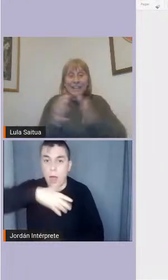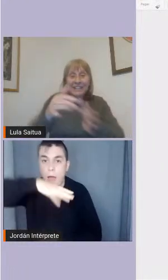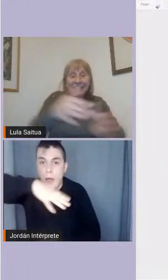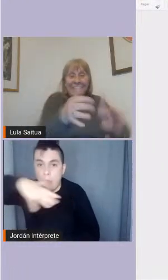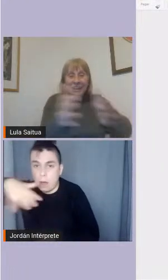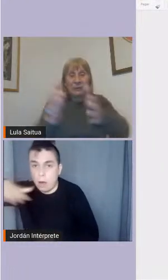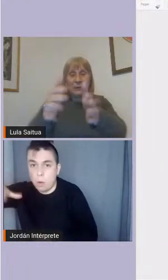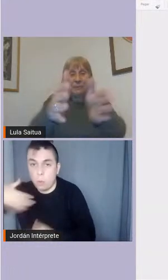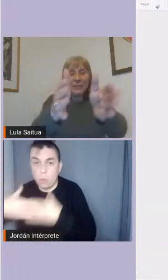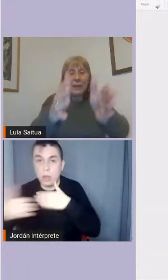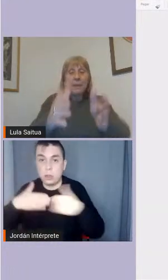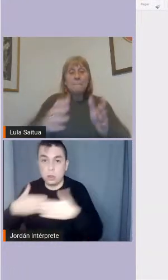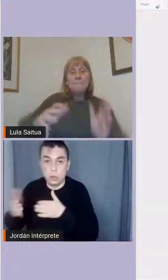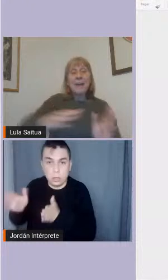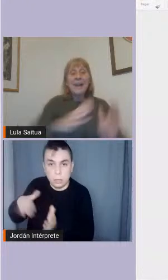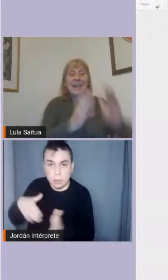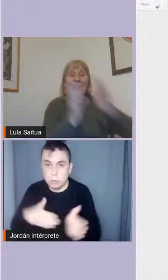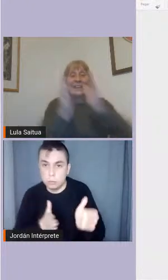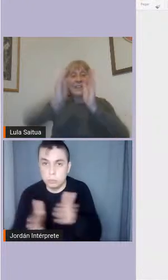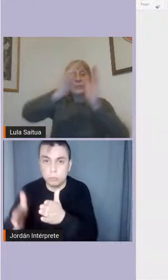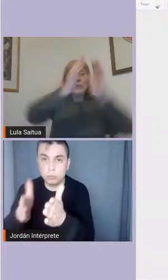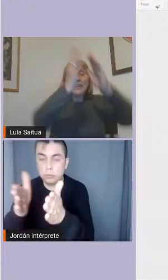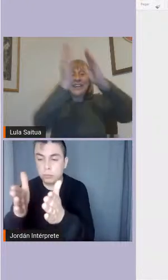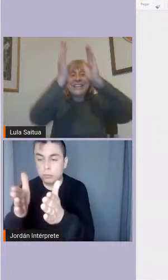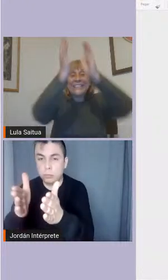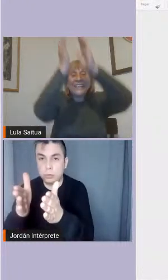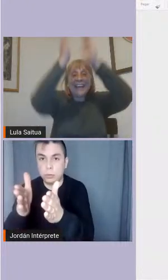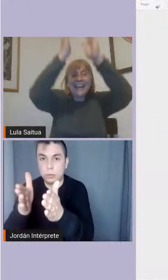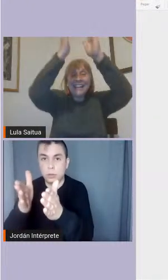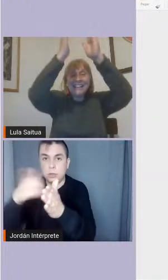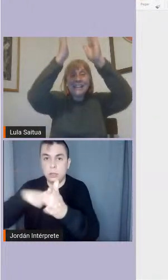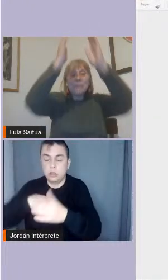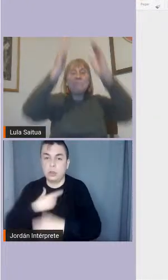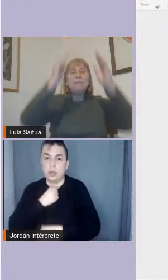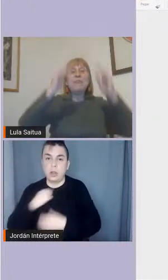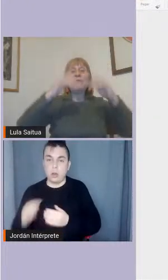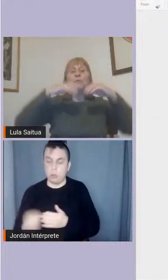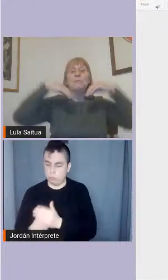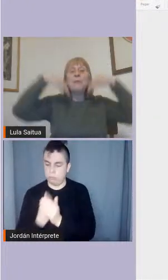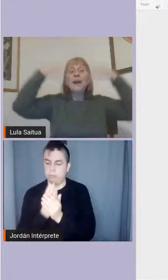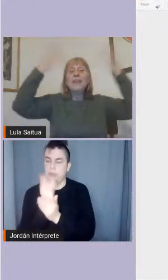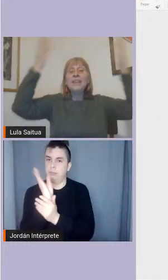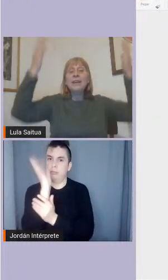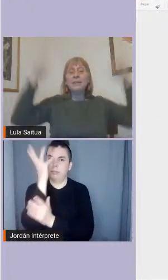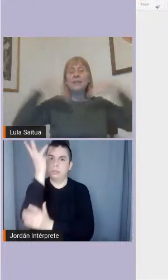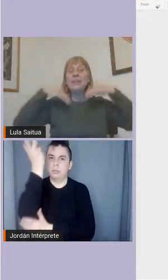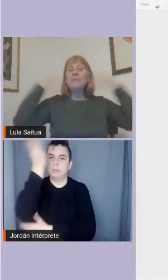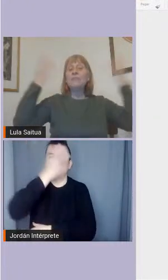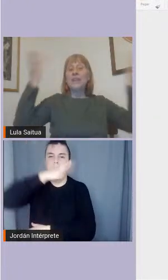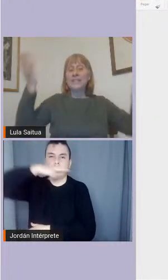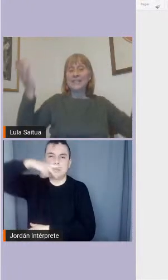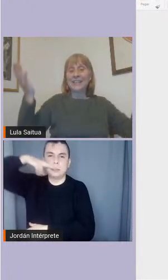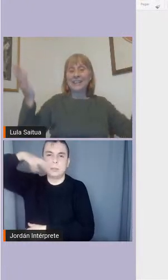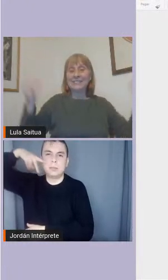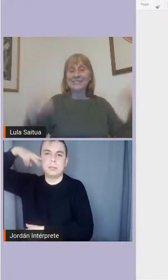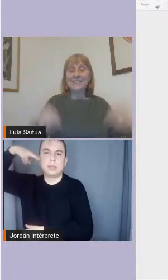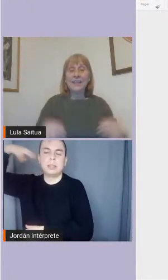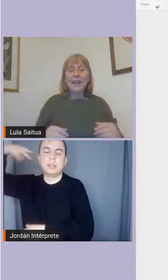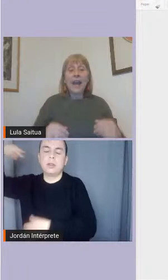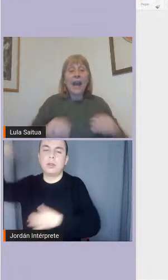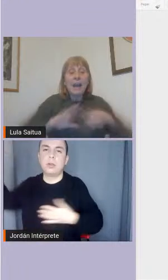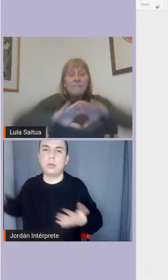tu sendero. Para que yo crezca perfumada y